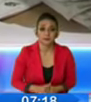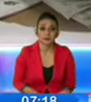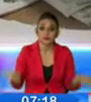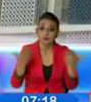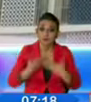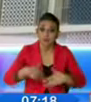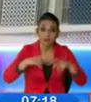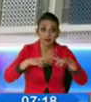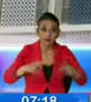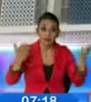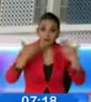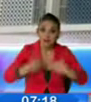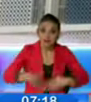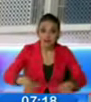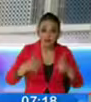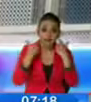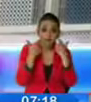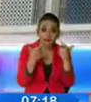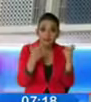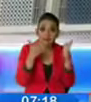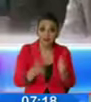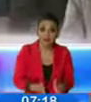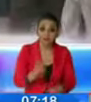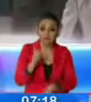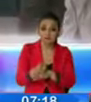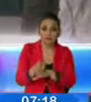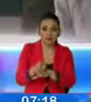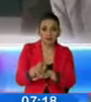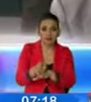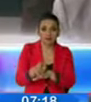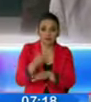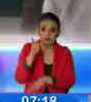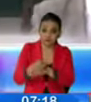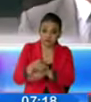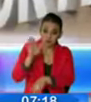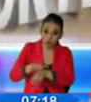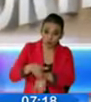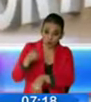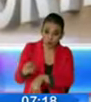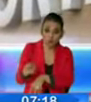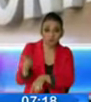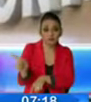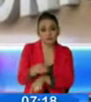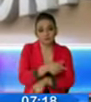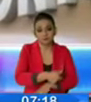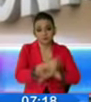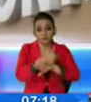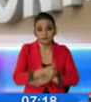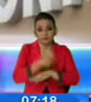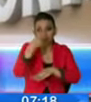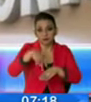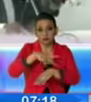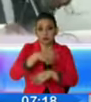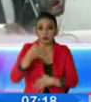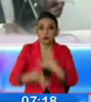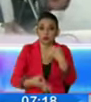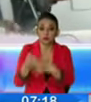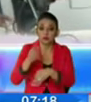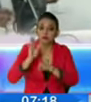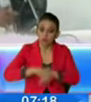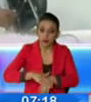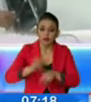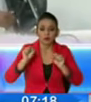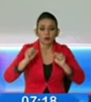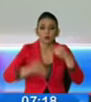la instrucción, el fiscal general deberá emitir un dictamen. Si este es acusatorio, la Corte Nacional de Justicia podría llamar a un juicio